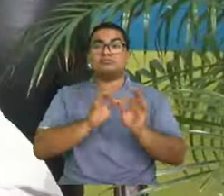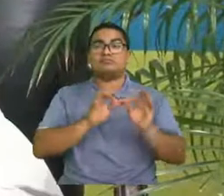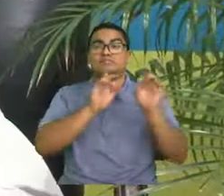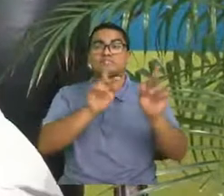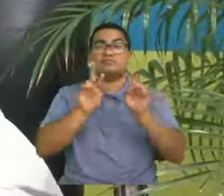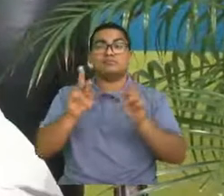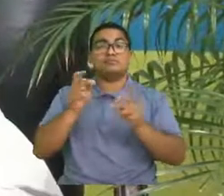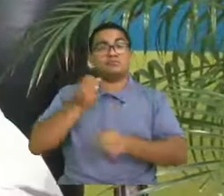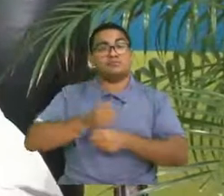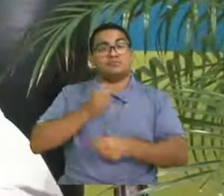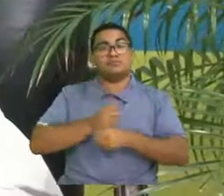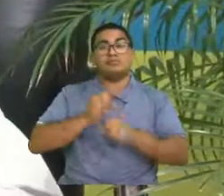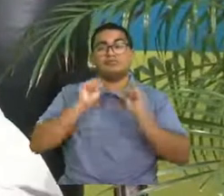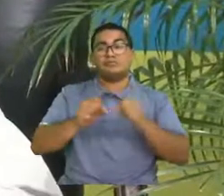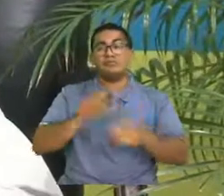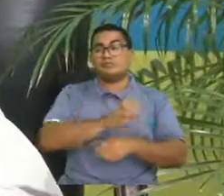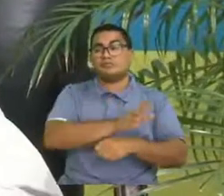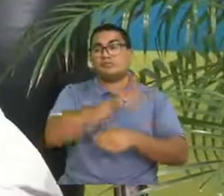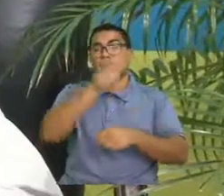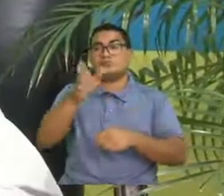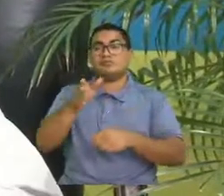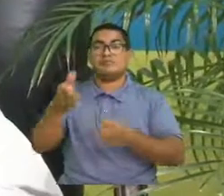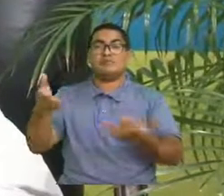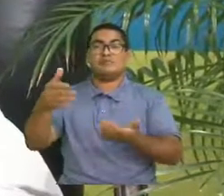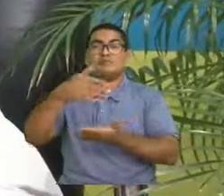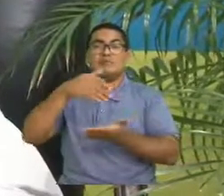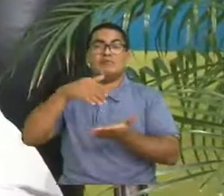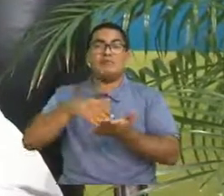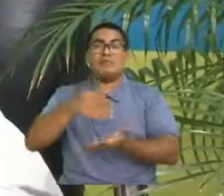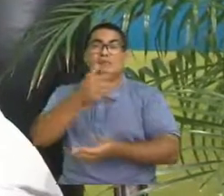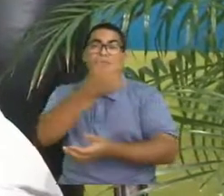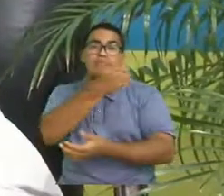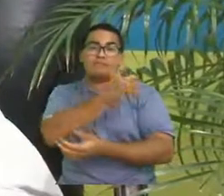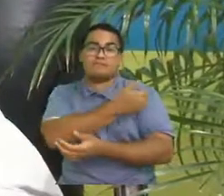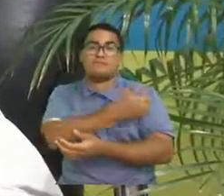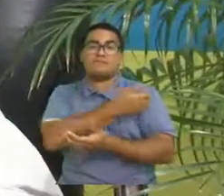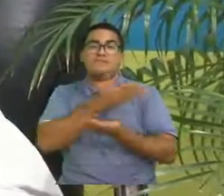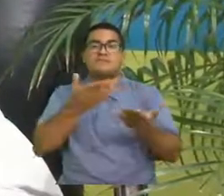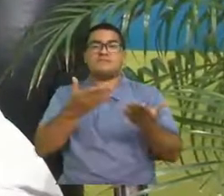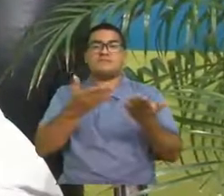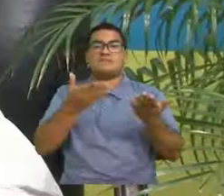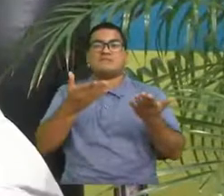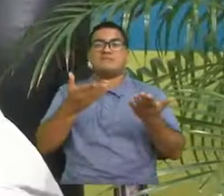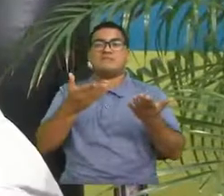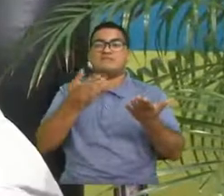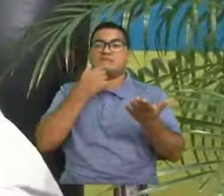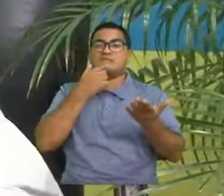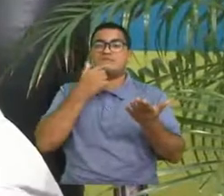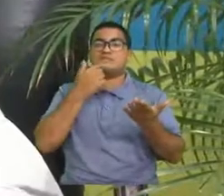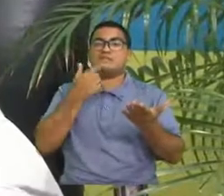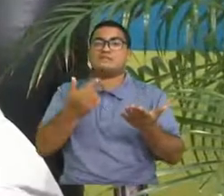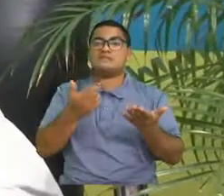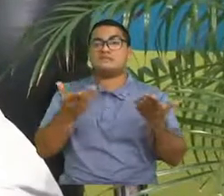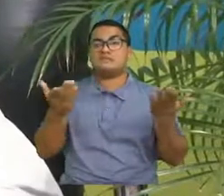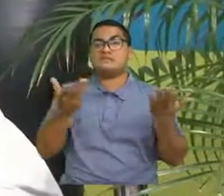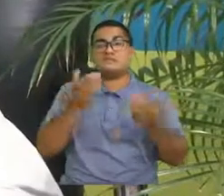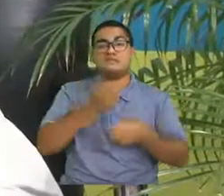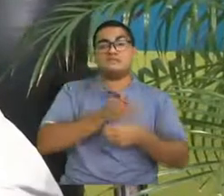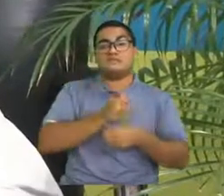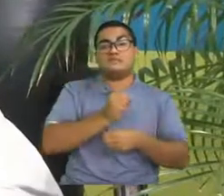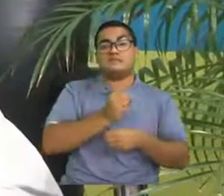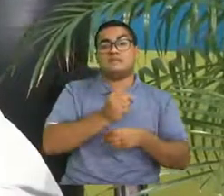que trabajan, si no pude ir en toda la semana, entonces trabajo sábado, pero quizás no trabajo domingo.